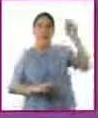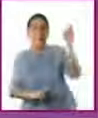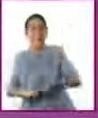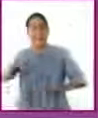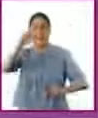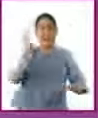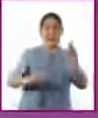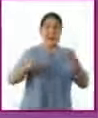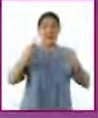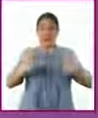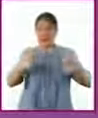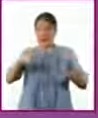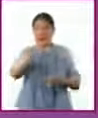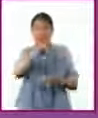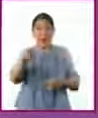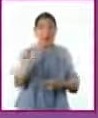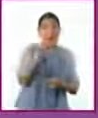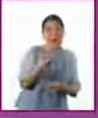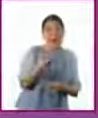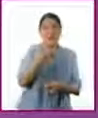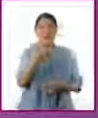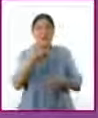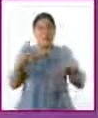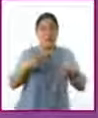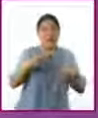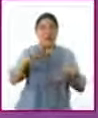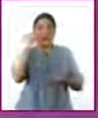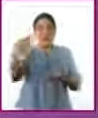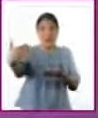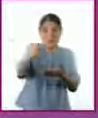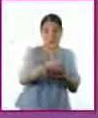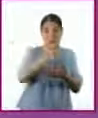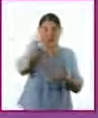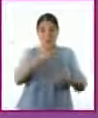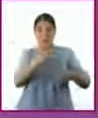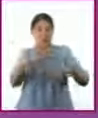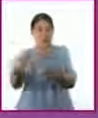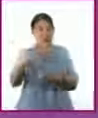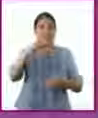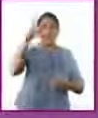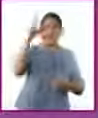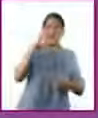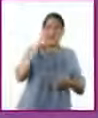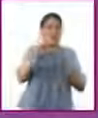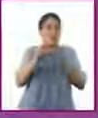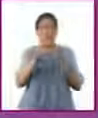matar a cualquiera que quisiera tomar, aunque fuera una brasa.